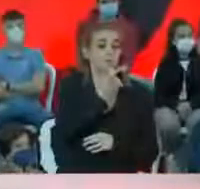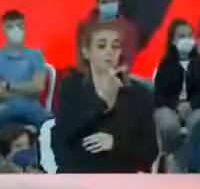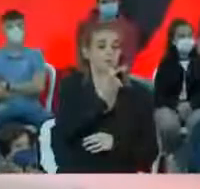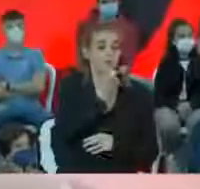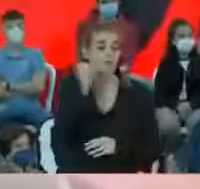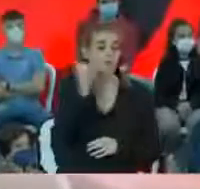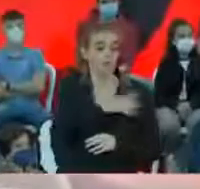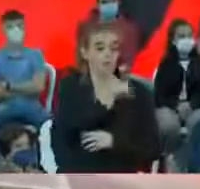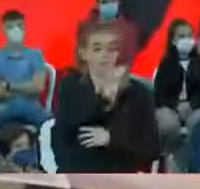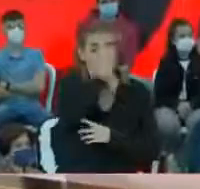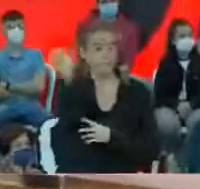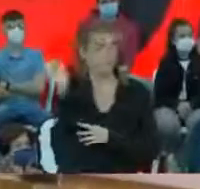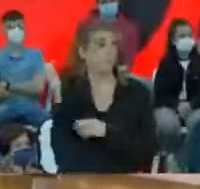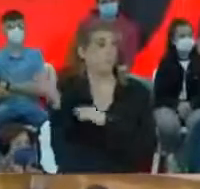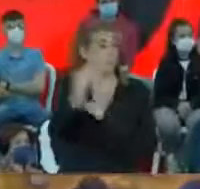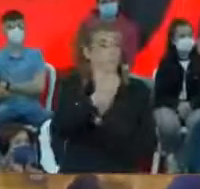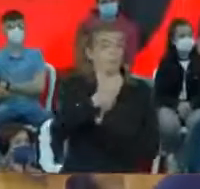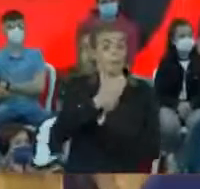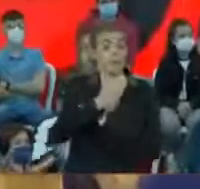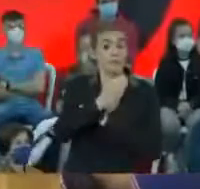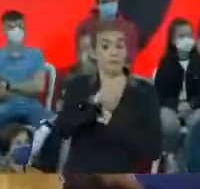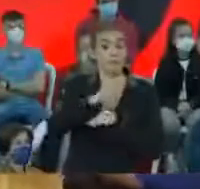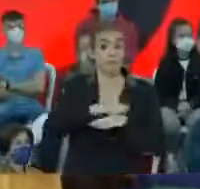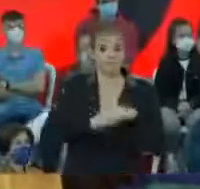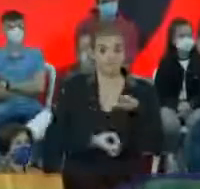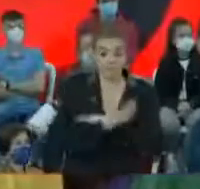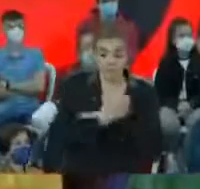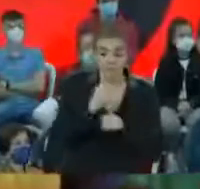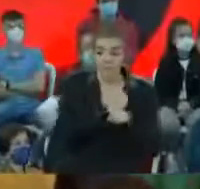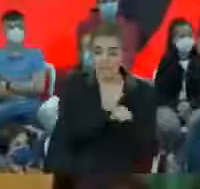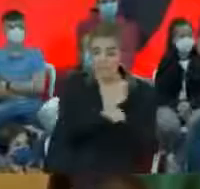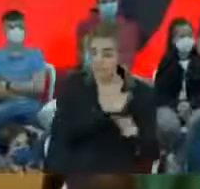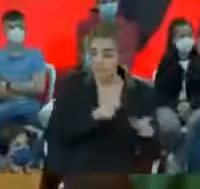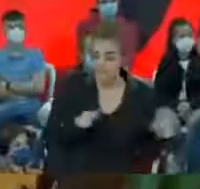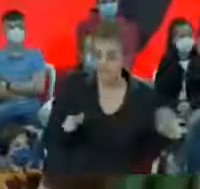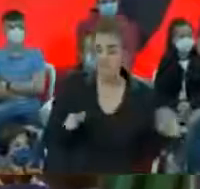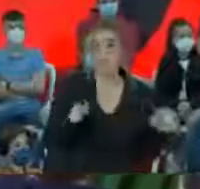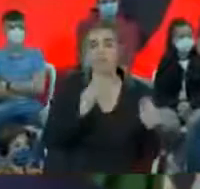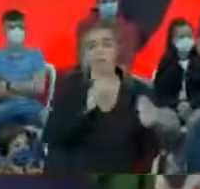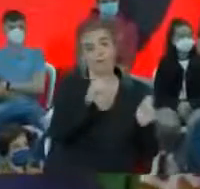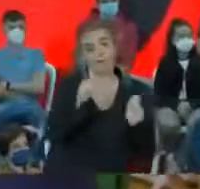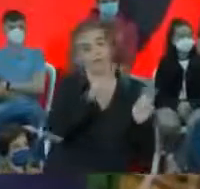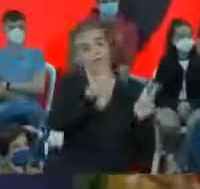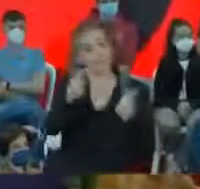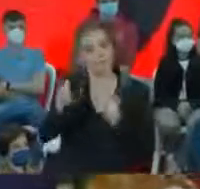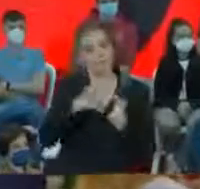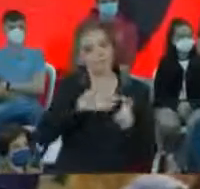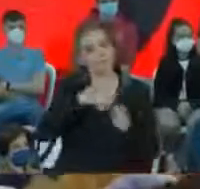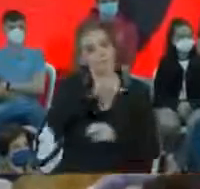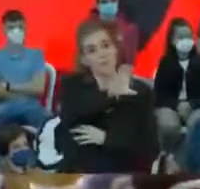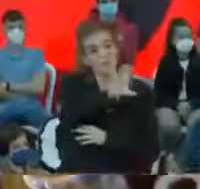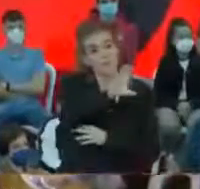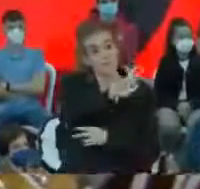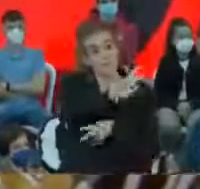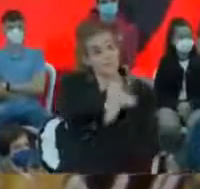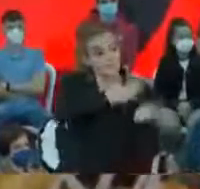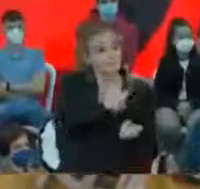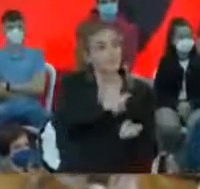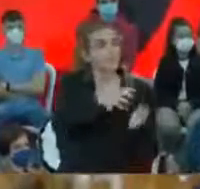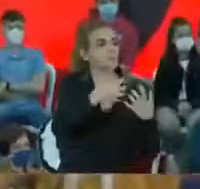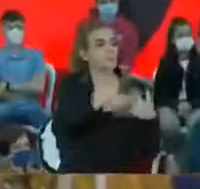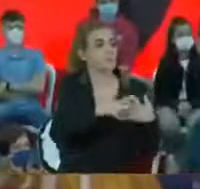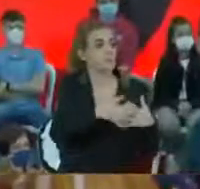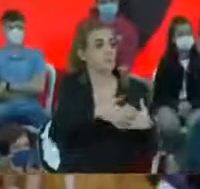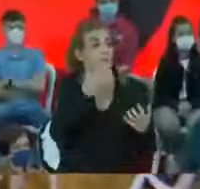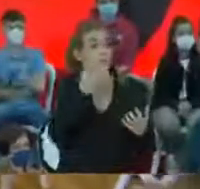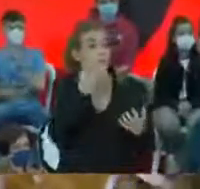Los fondos europeos, unos fondos que están destinados a crear empleo y también a modernizar nuestro país, para reindustrializar nuestro país también.